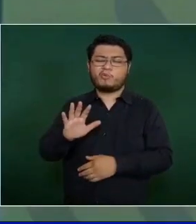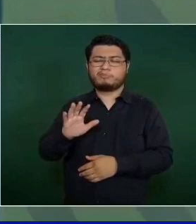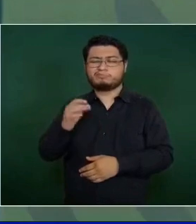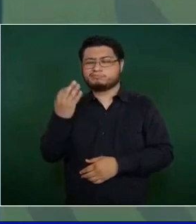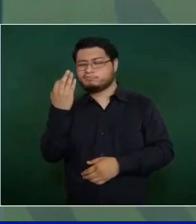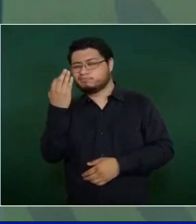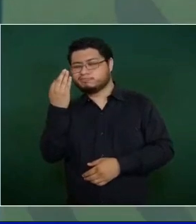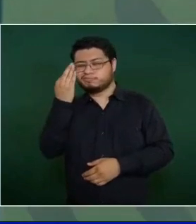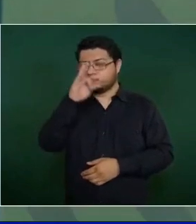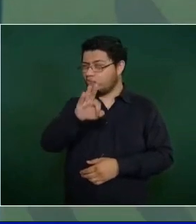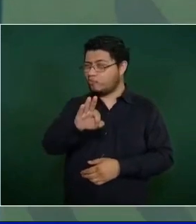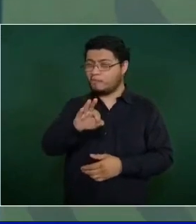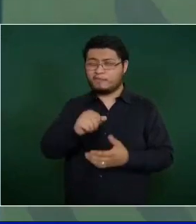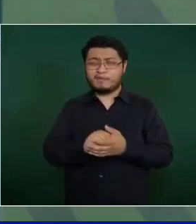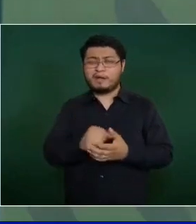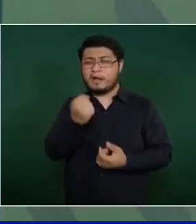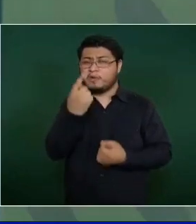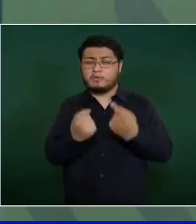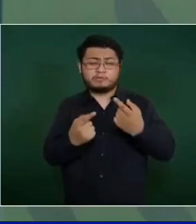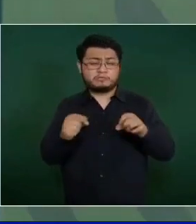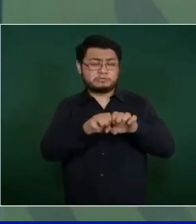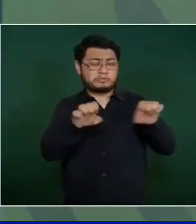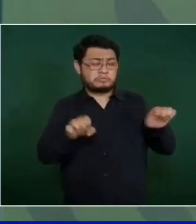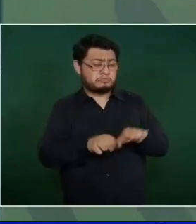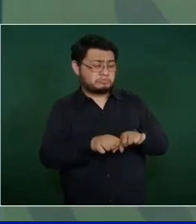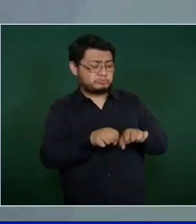Habían hasta partidos paleros,